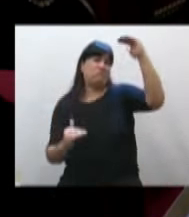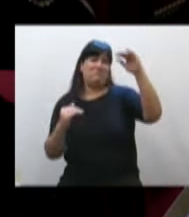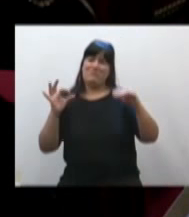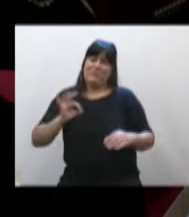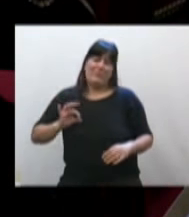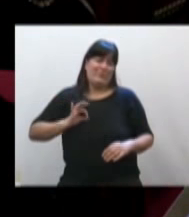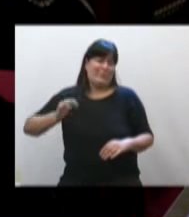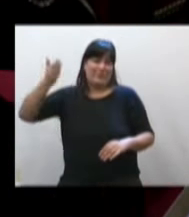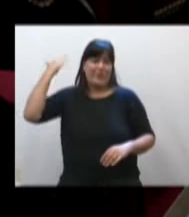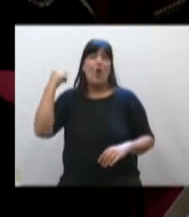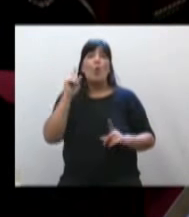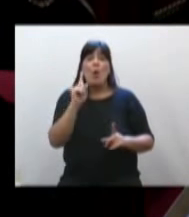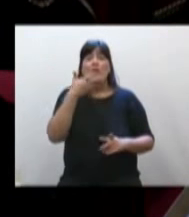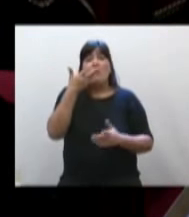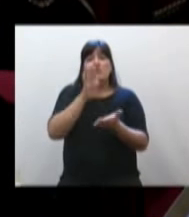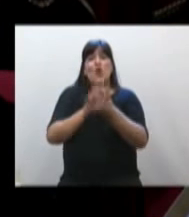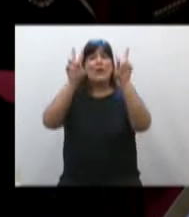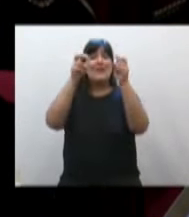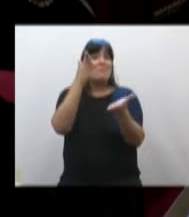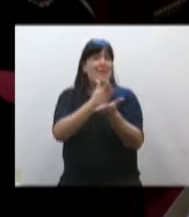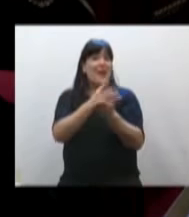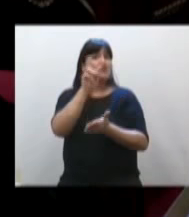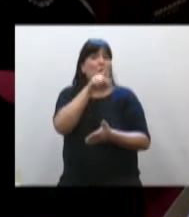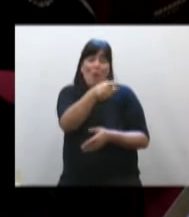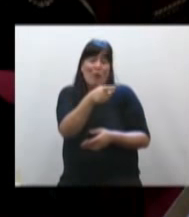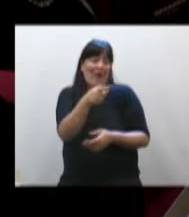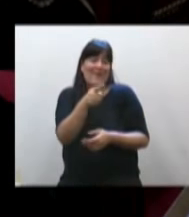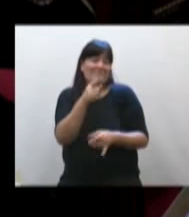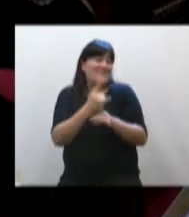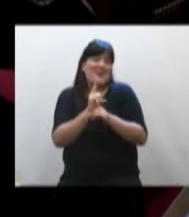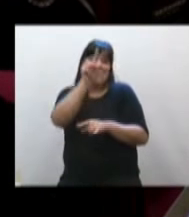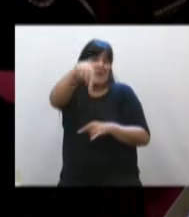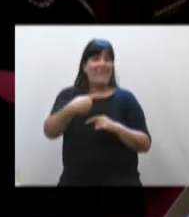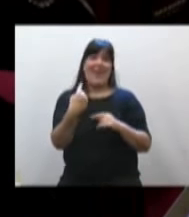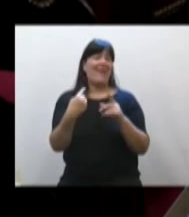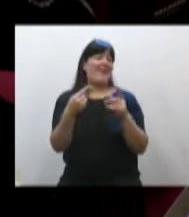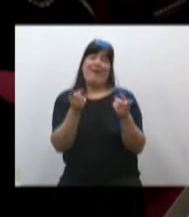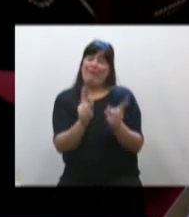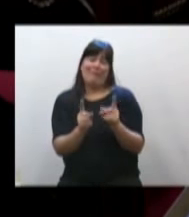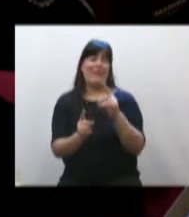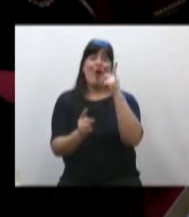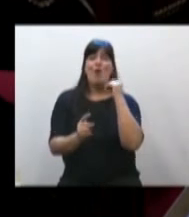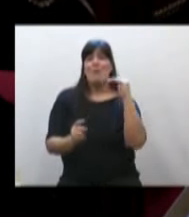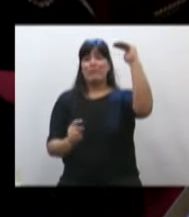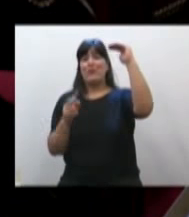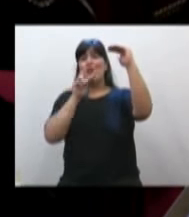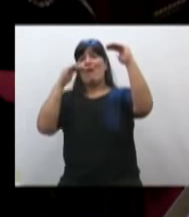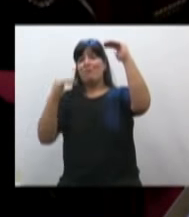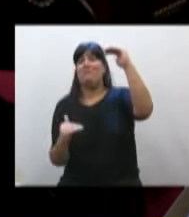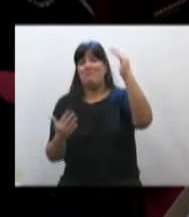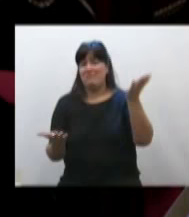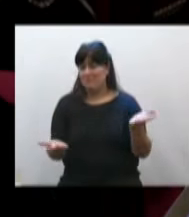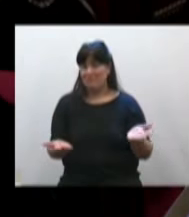seguir trabajando. Y por supuesto, nosotros esperamos que sea ley para que no se sigan produciendo